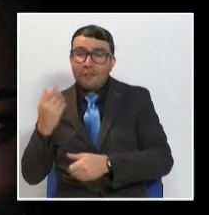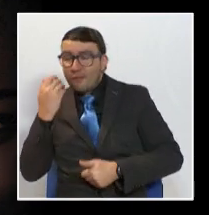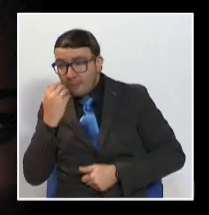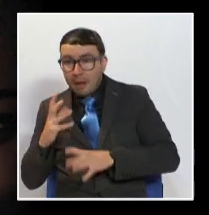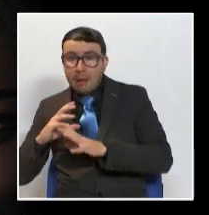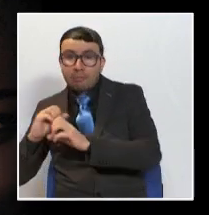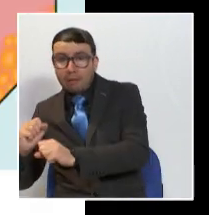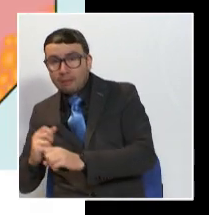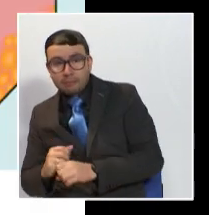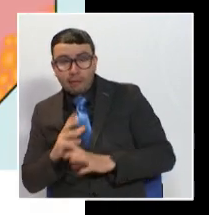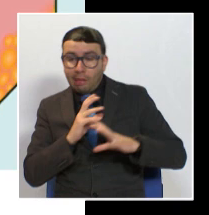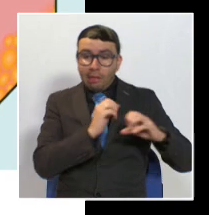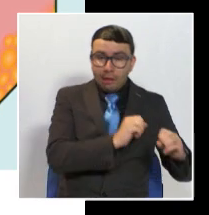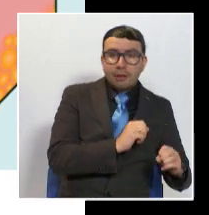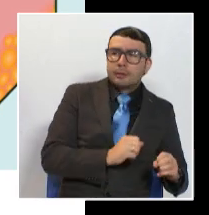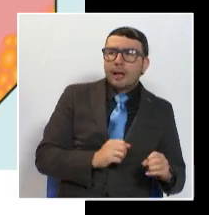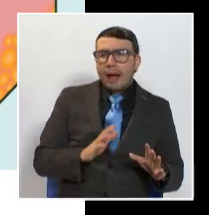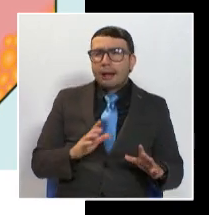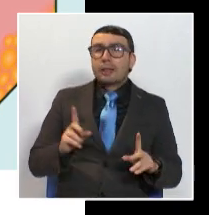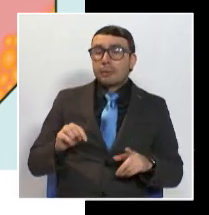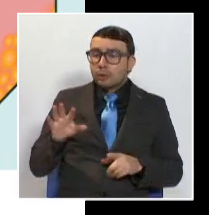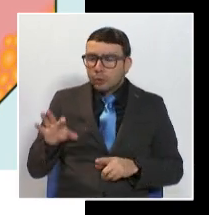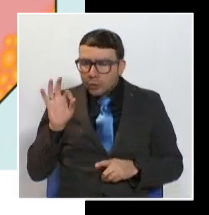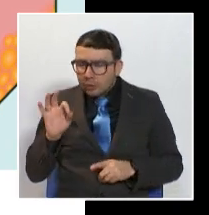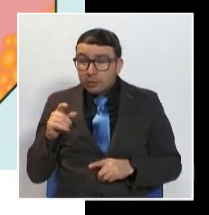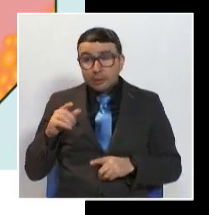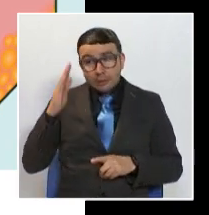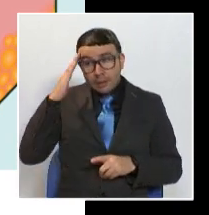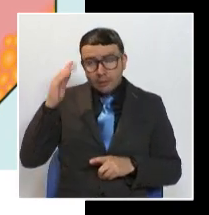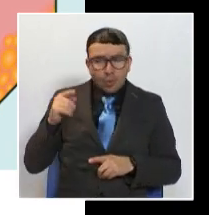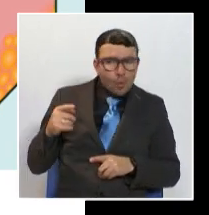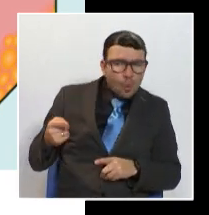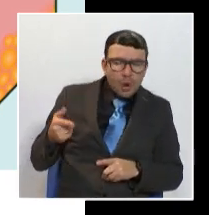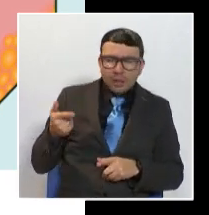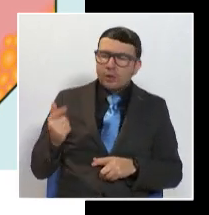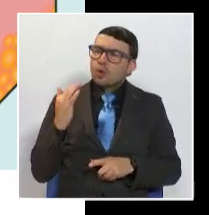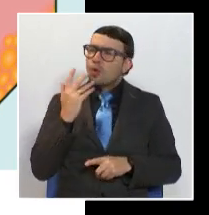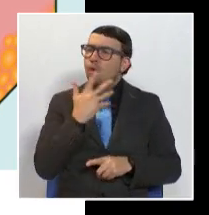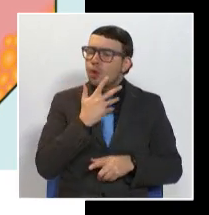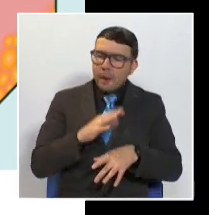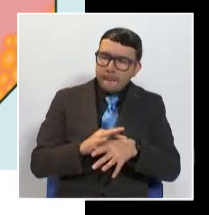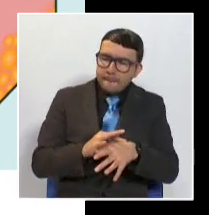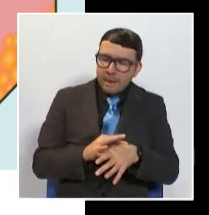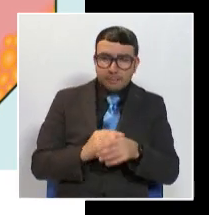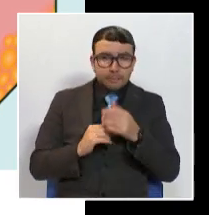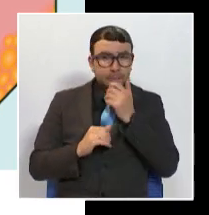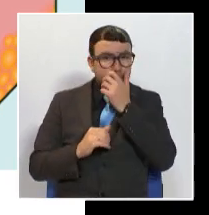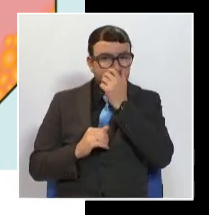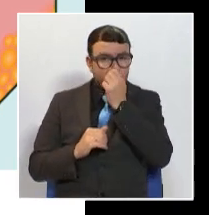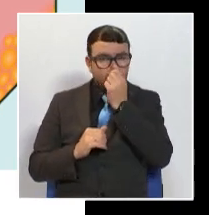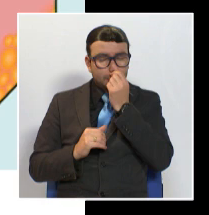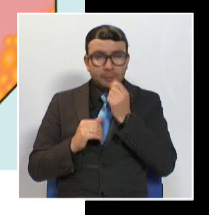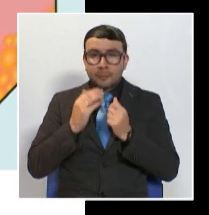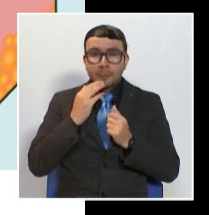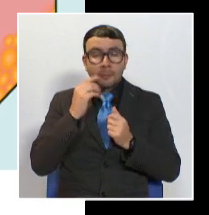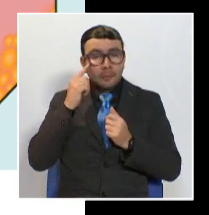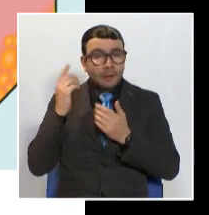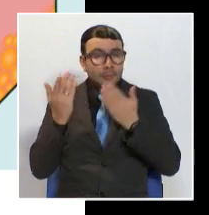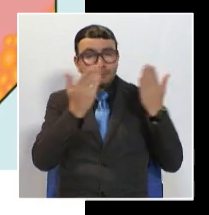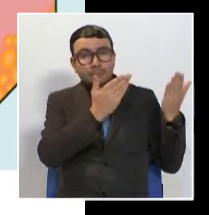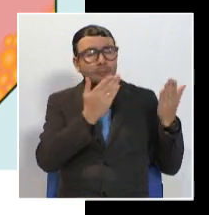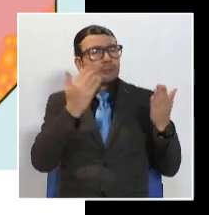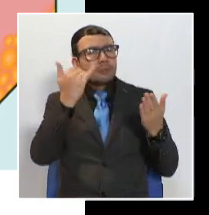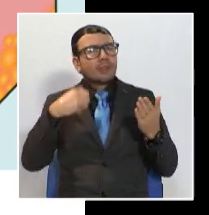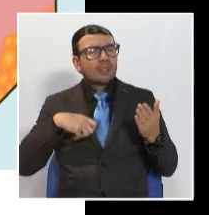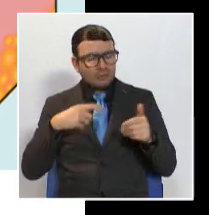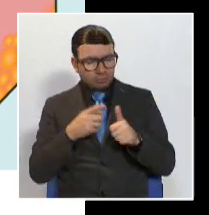poder escoger el tratamiento también es importante saber el tipo de piel. En esta imagen vemos hacia la izquierda una mácula,